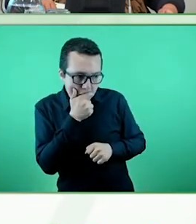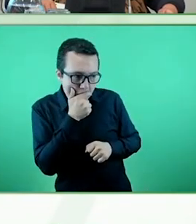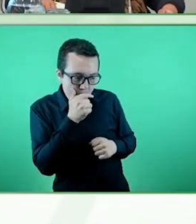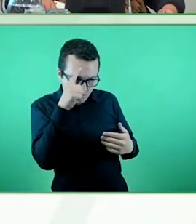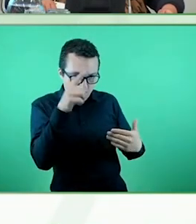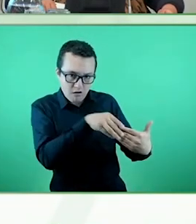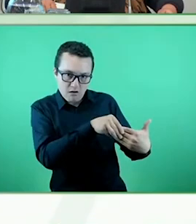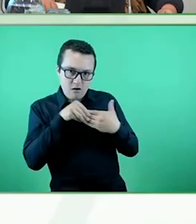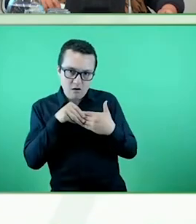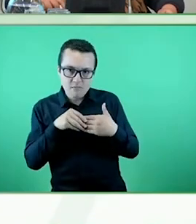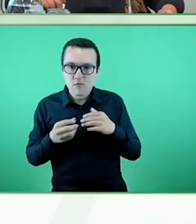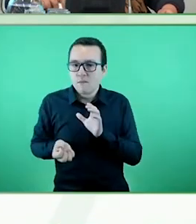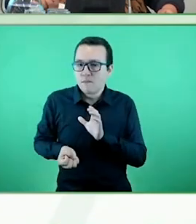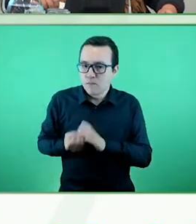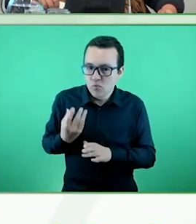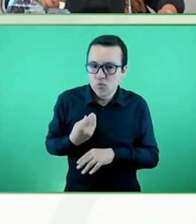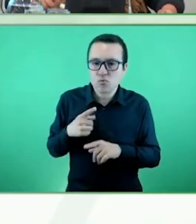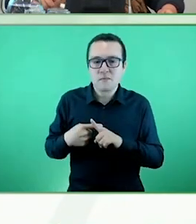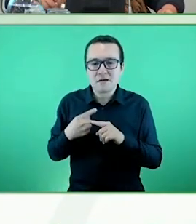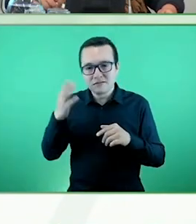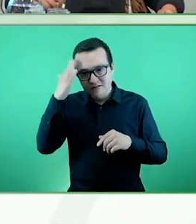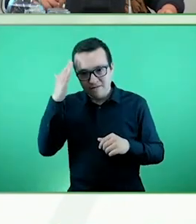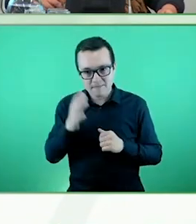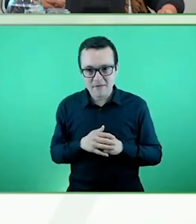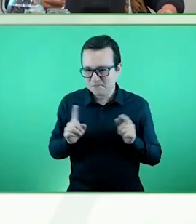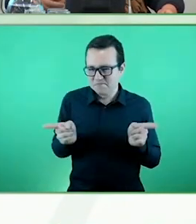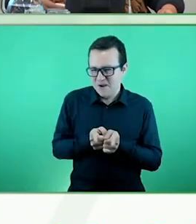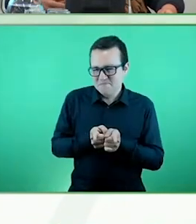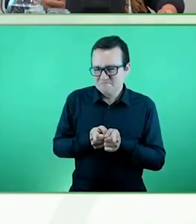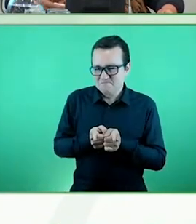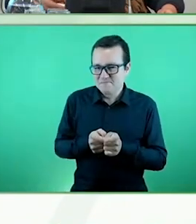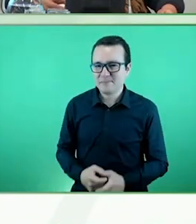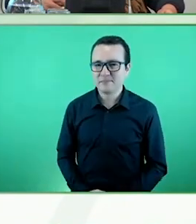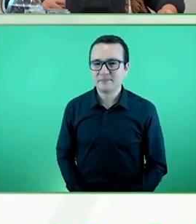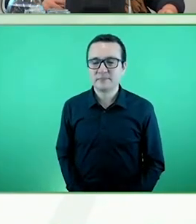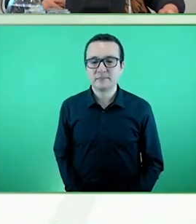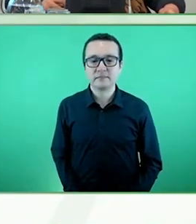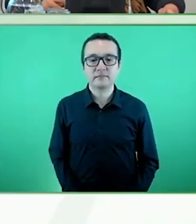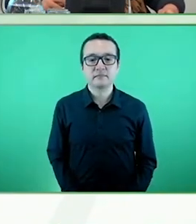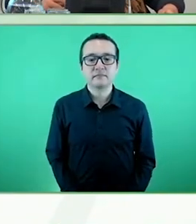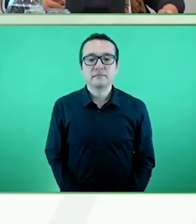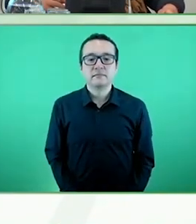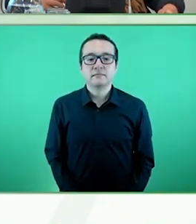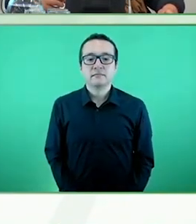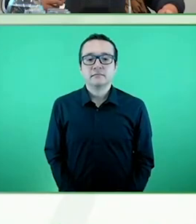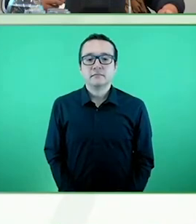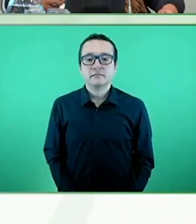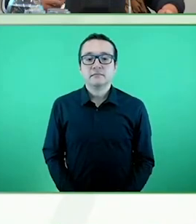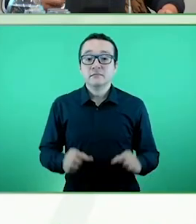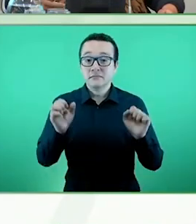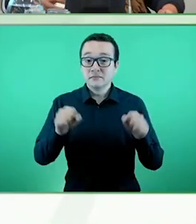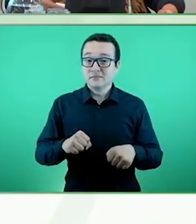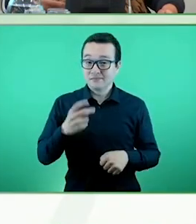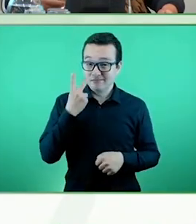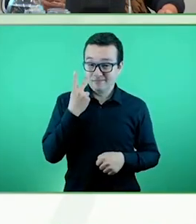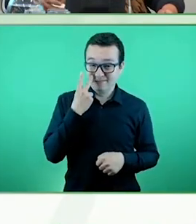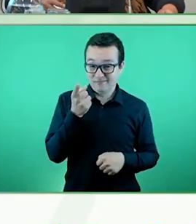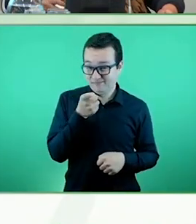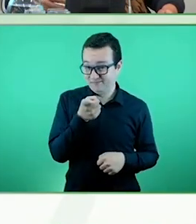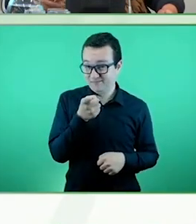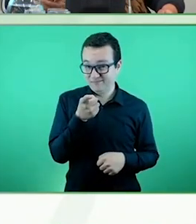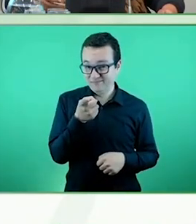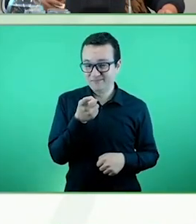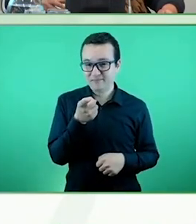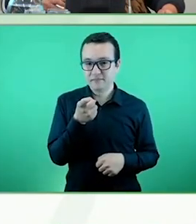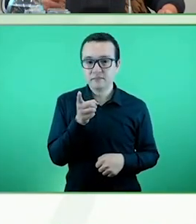sus Perdón, ahí lo voy a cortar. Es un, bueno, ahí están, pudieron apreciar, ¿cierto?, que las cápsulas vienen con